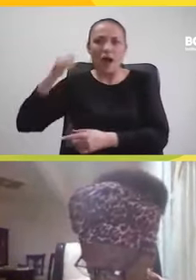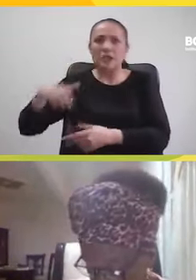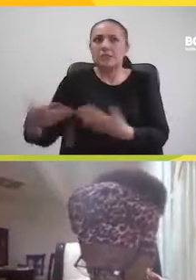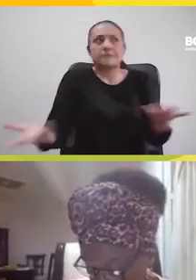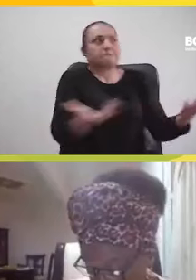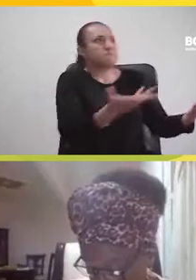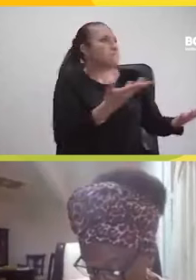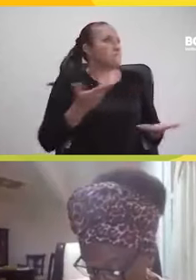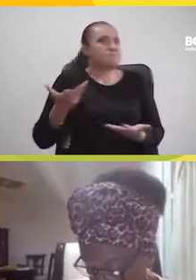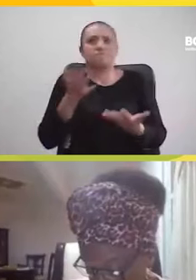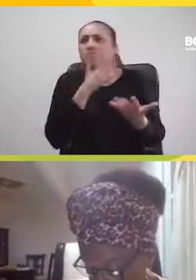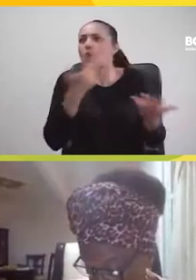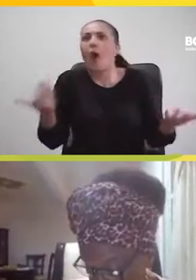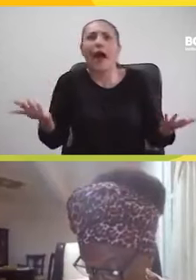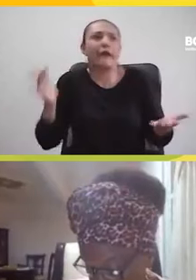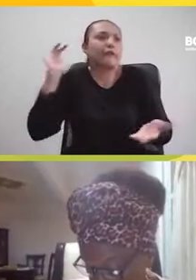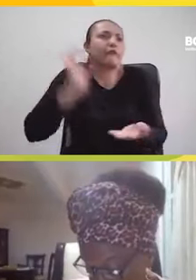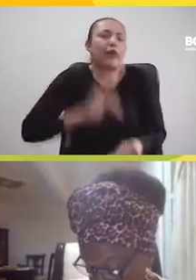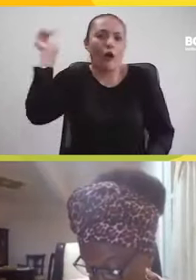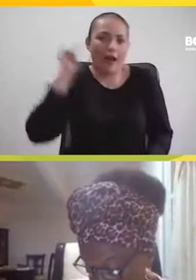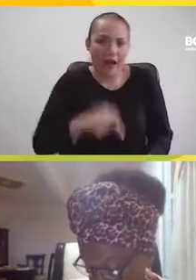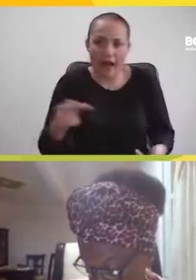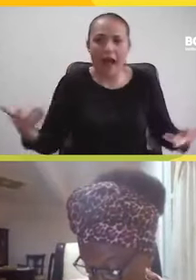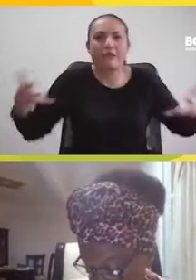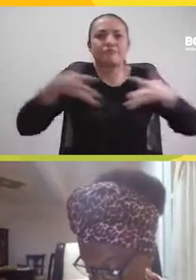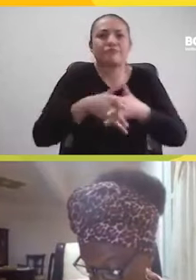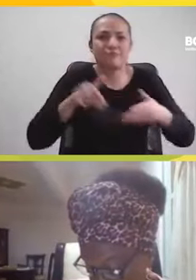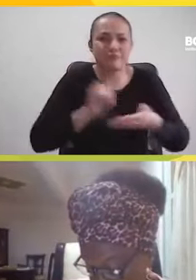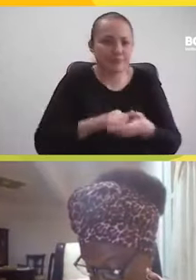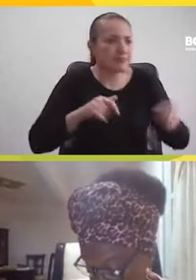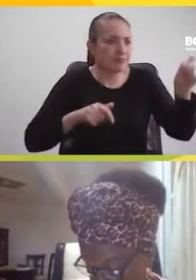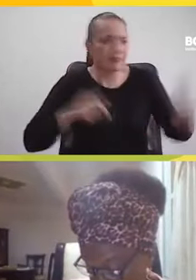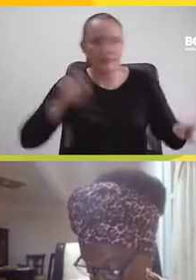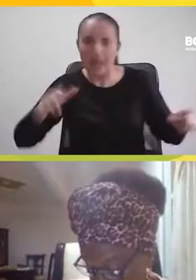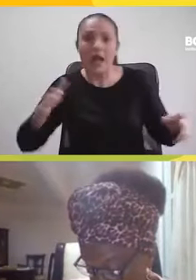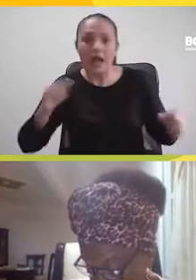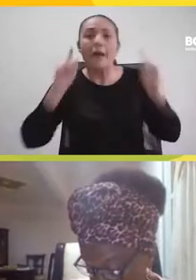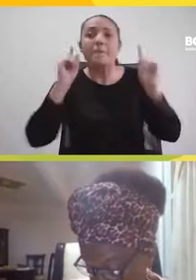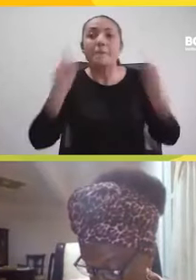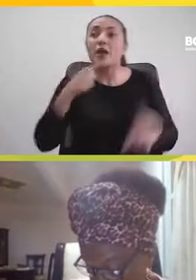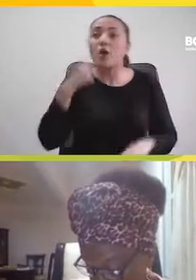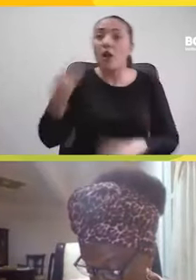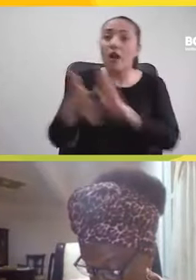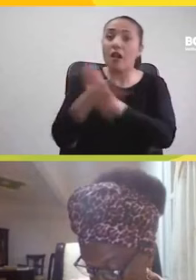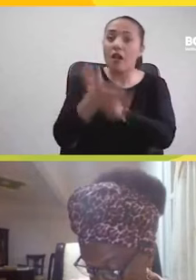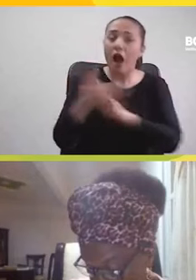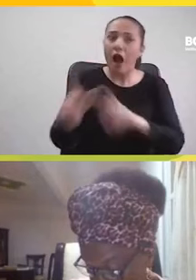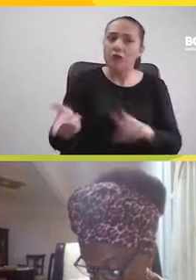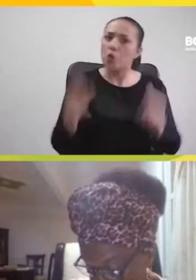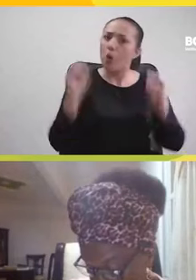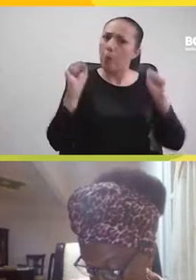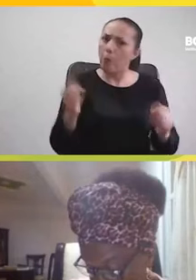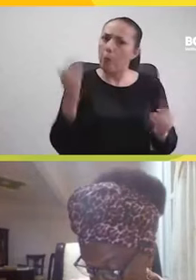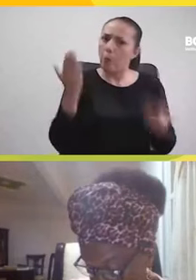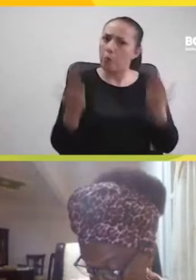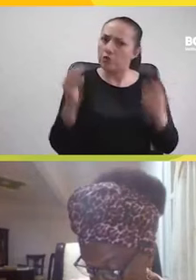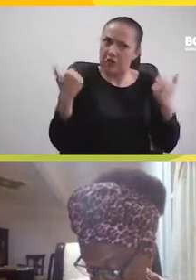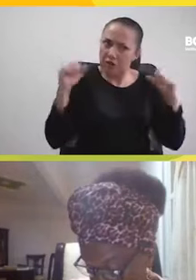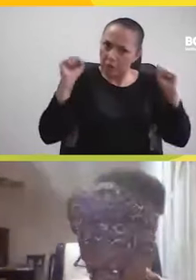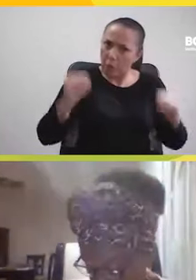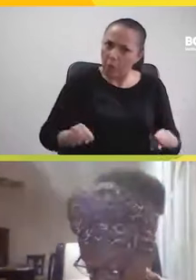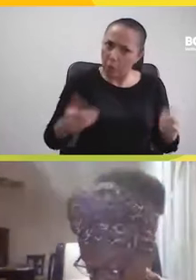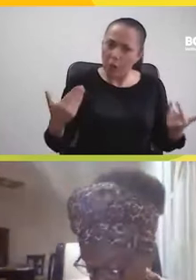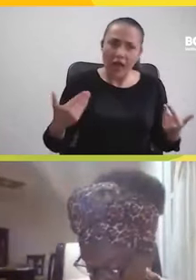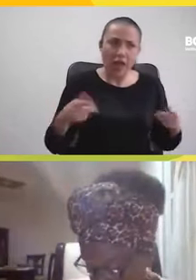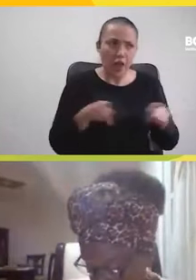lo del mestizaje como una posibilidad de encuentro y de que pudiésemos ser aceptados.